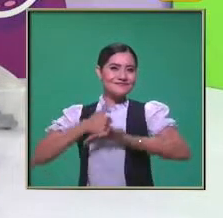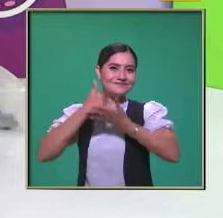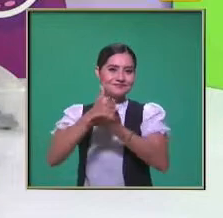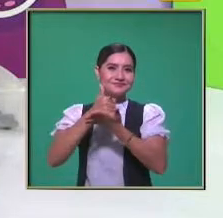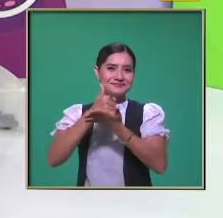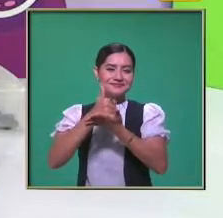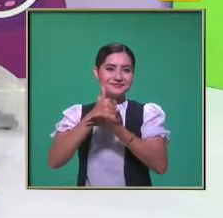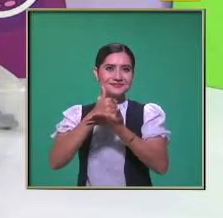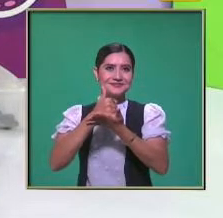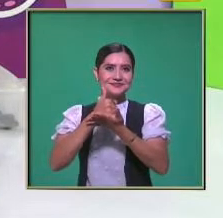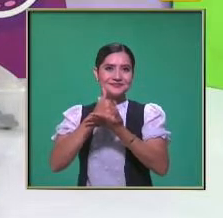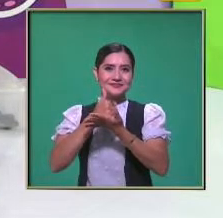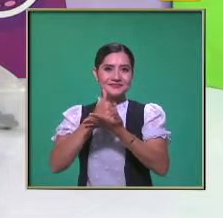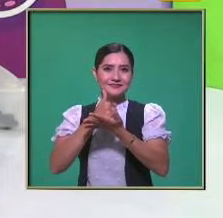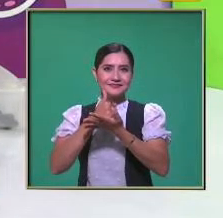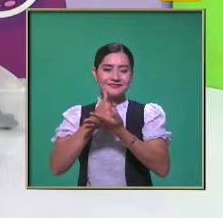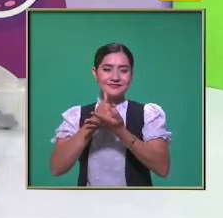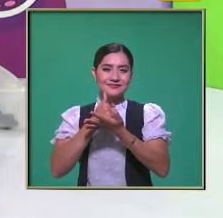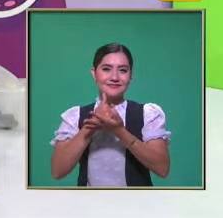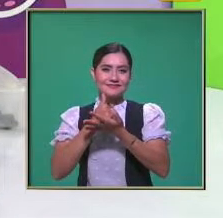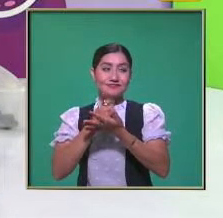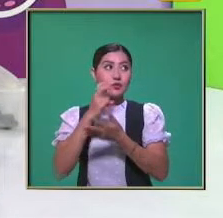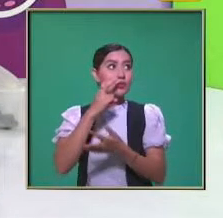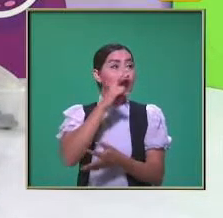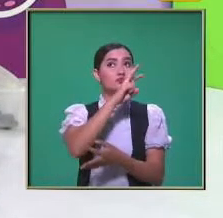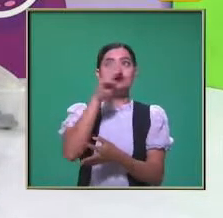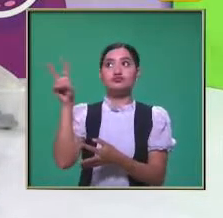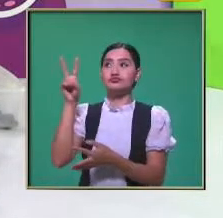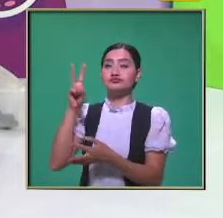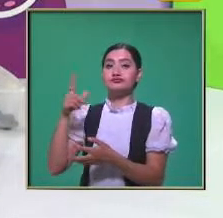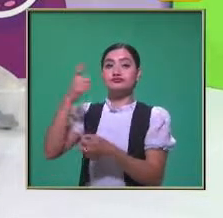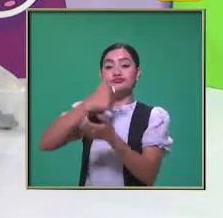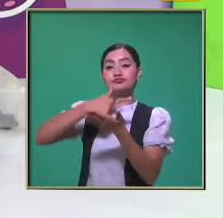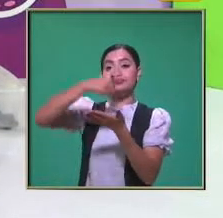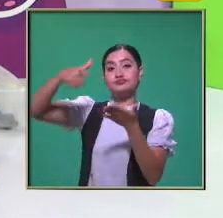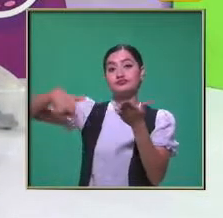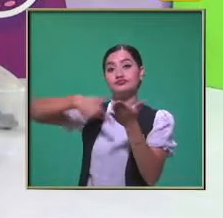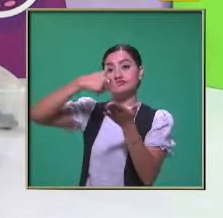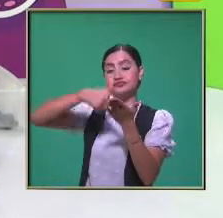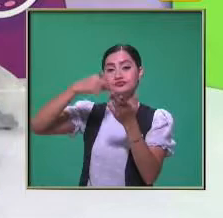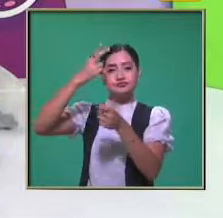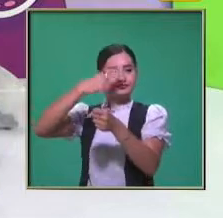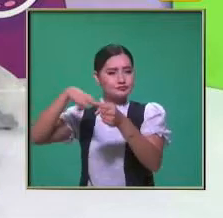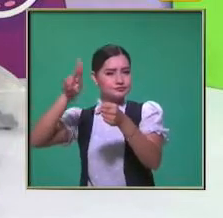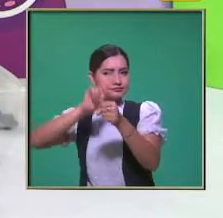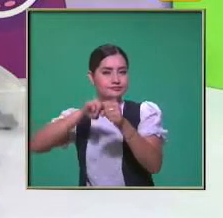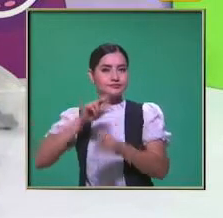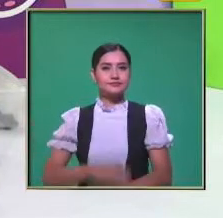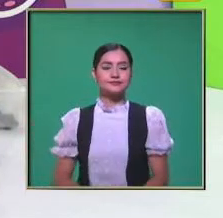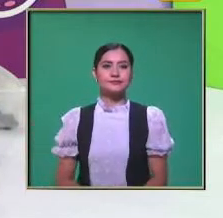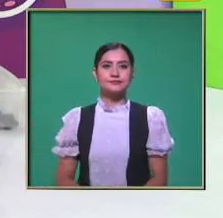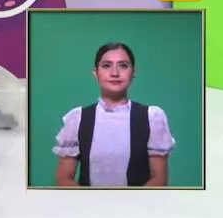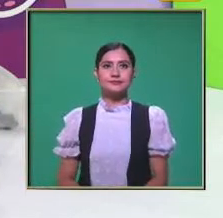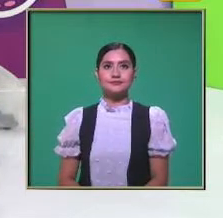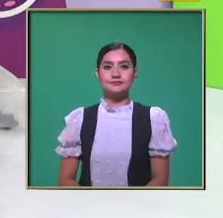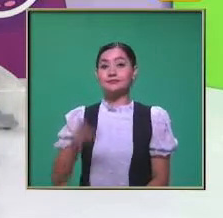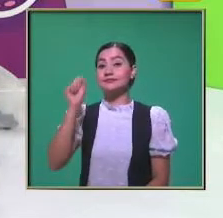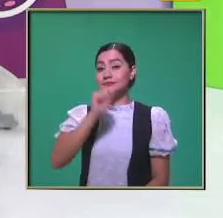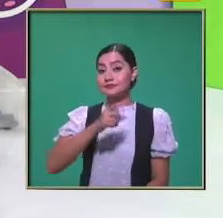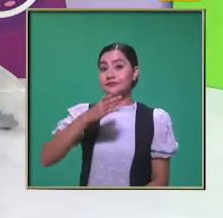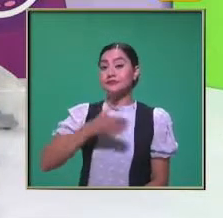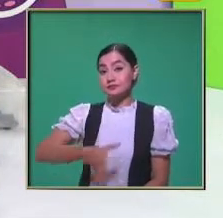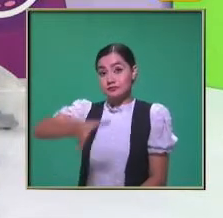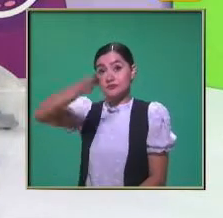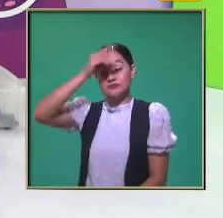ir conectando con su mundo, con su entorno, con el mundo natural, y desde muy pequeños pues aprenden a